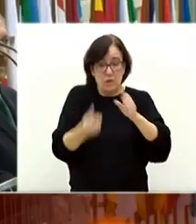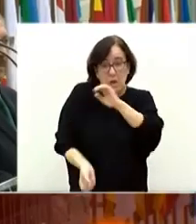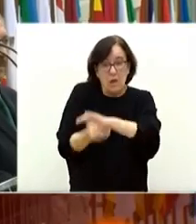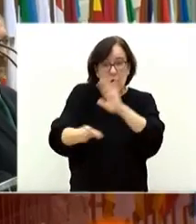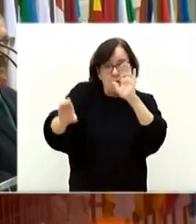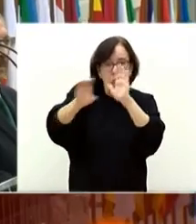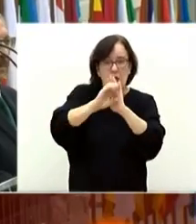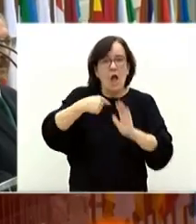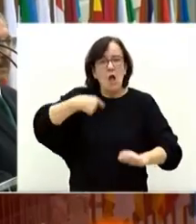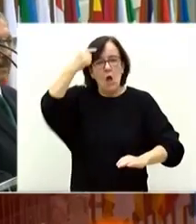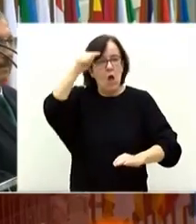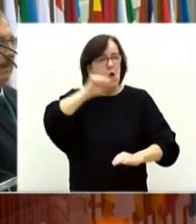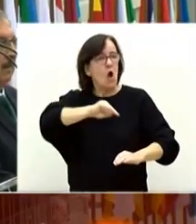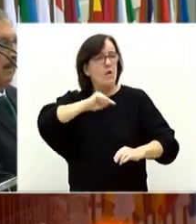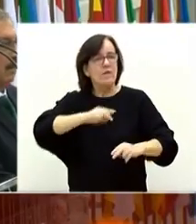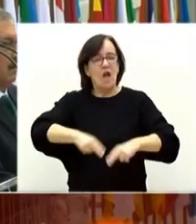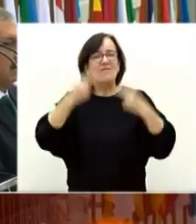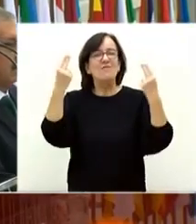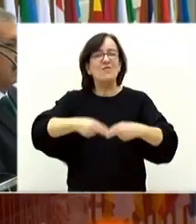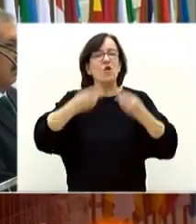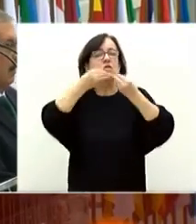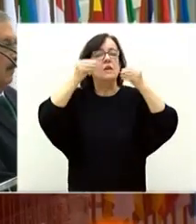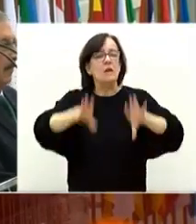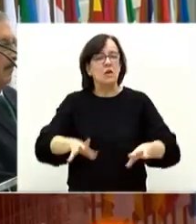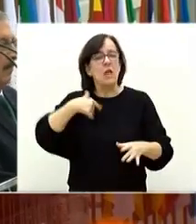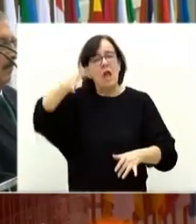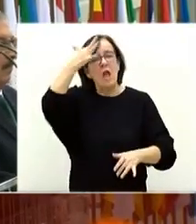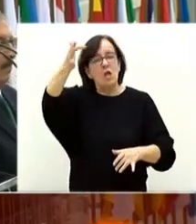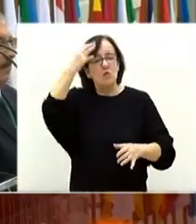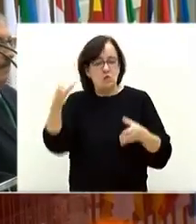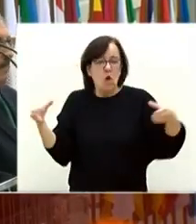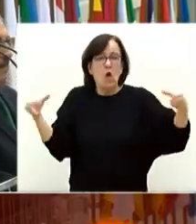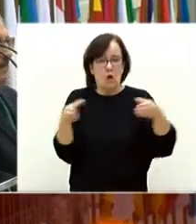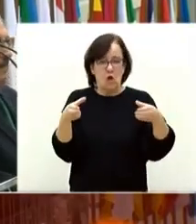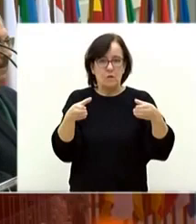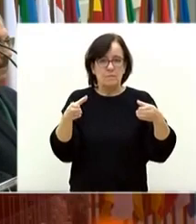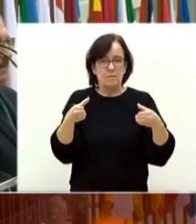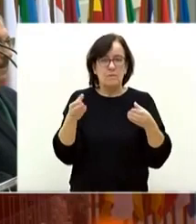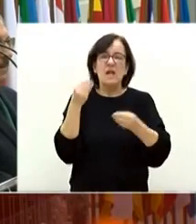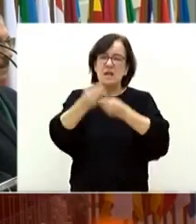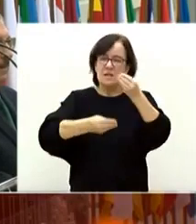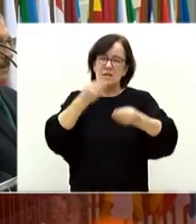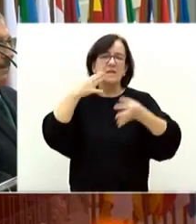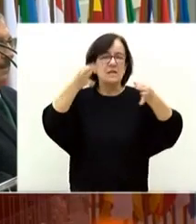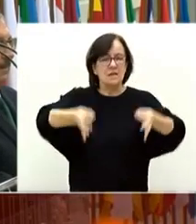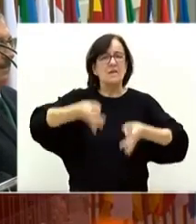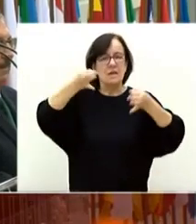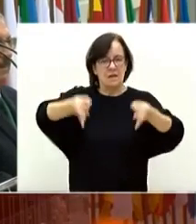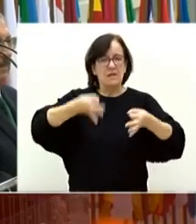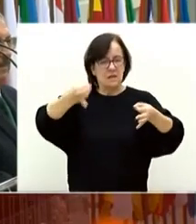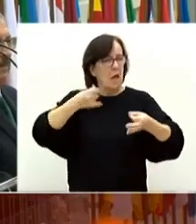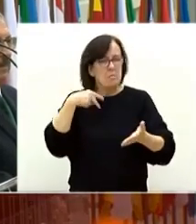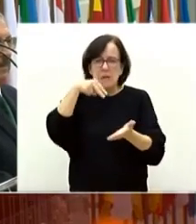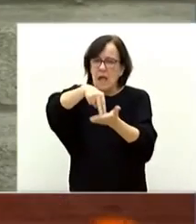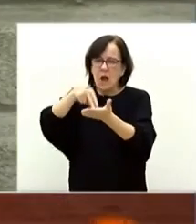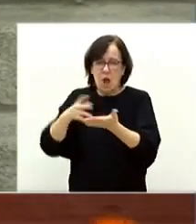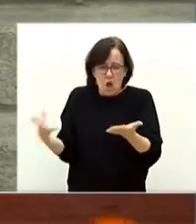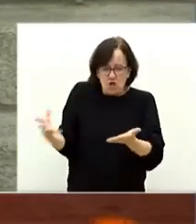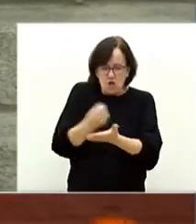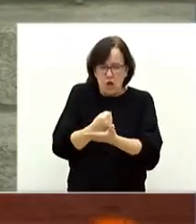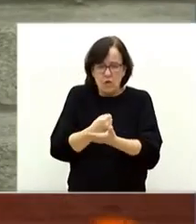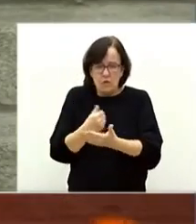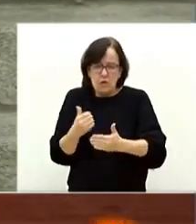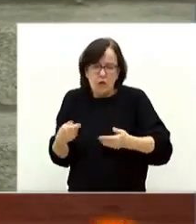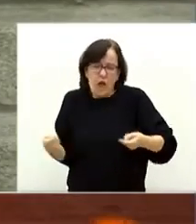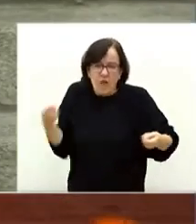esa conciencia de frontera histórica, de ilusión colectiva, estuvo siempre presente. Todos pusieron su